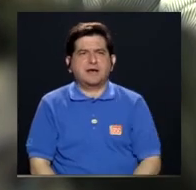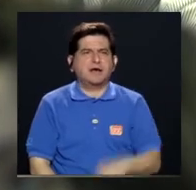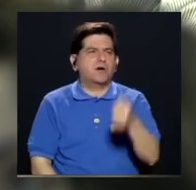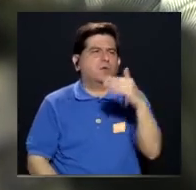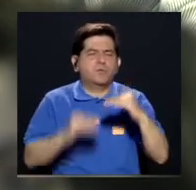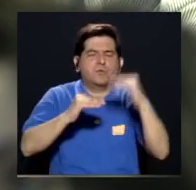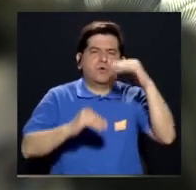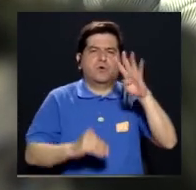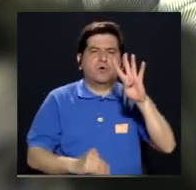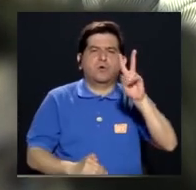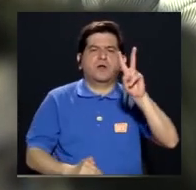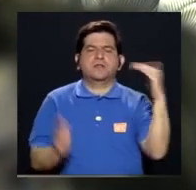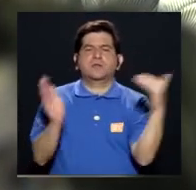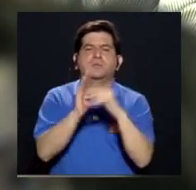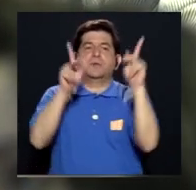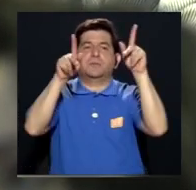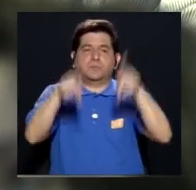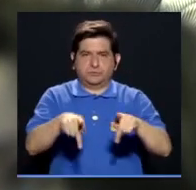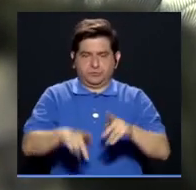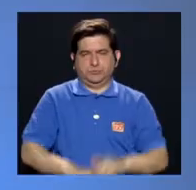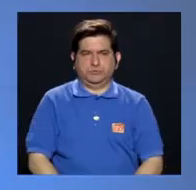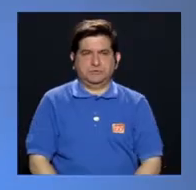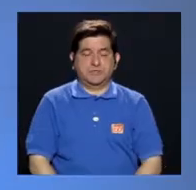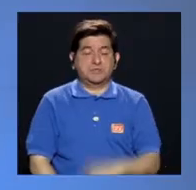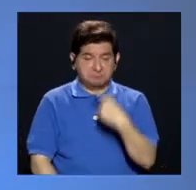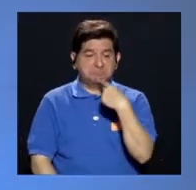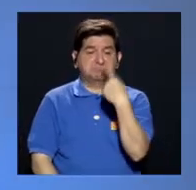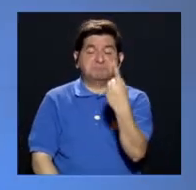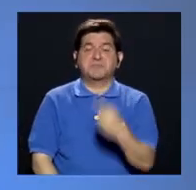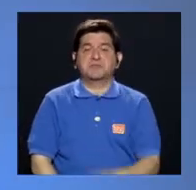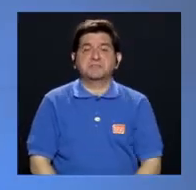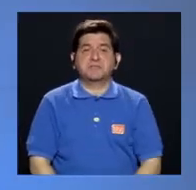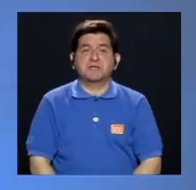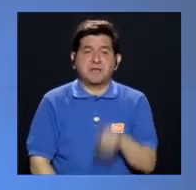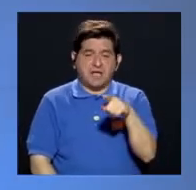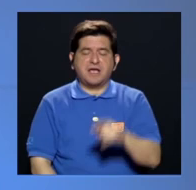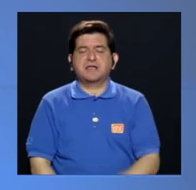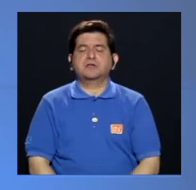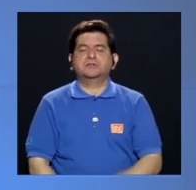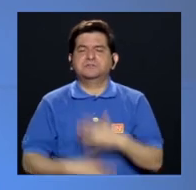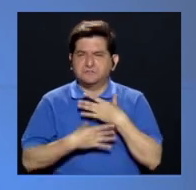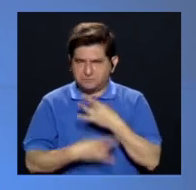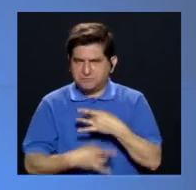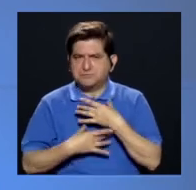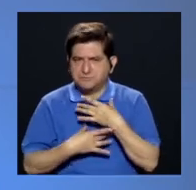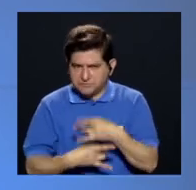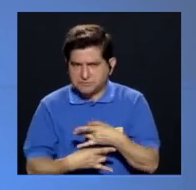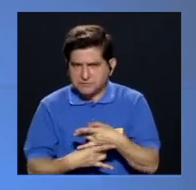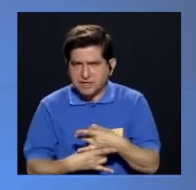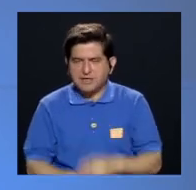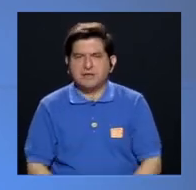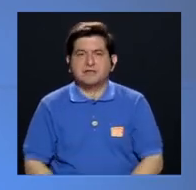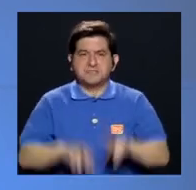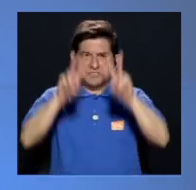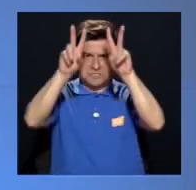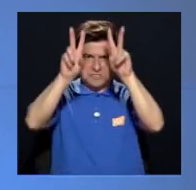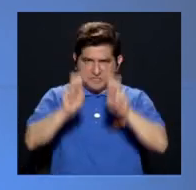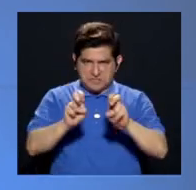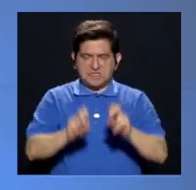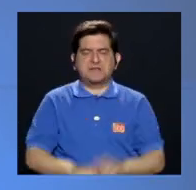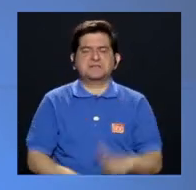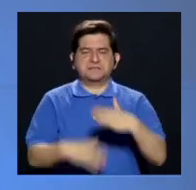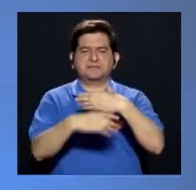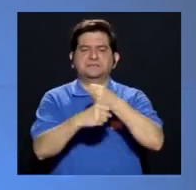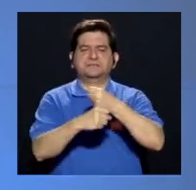de 42 mil personas que manifestaron esa intención de hacer la prueba de